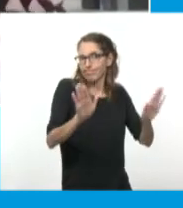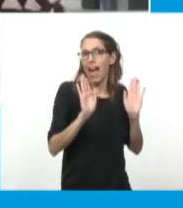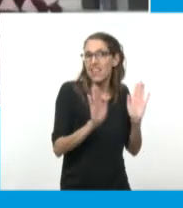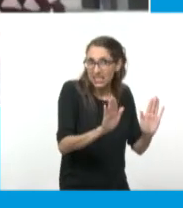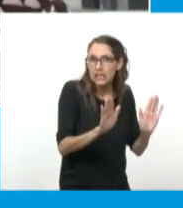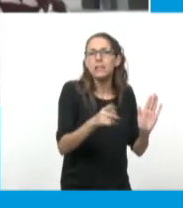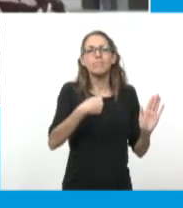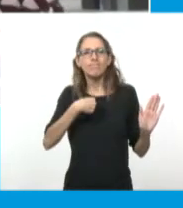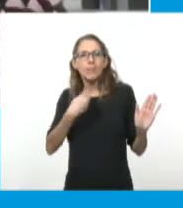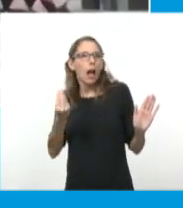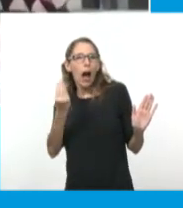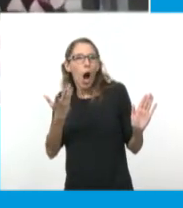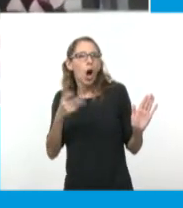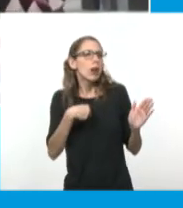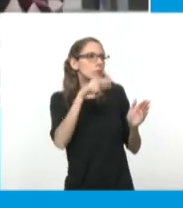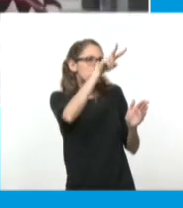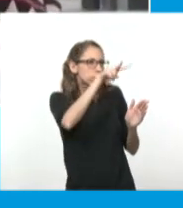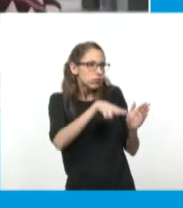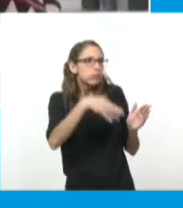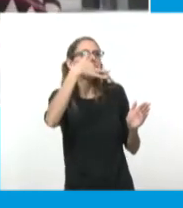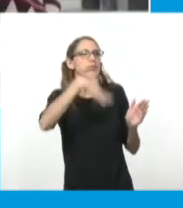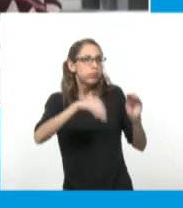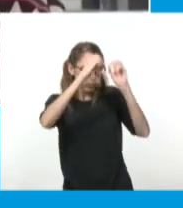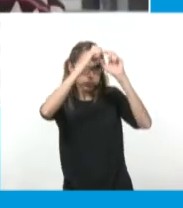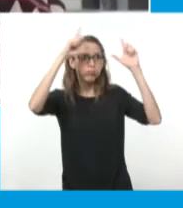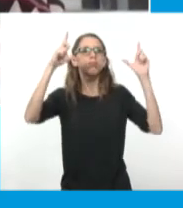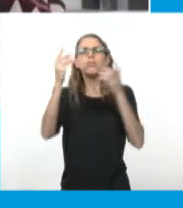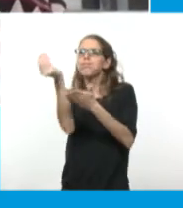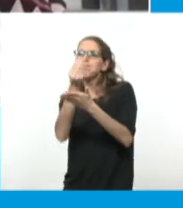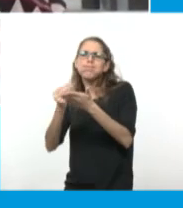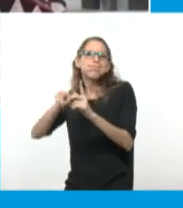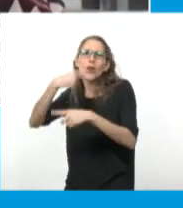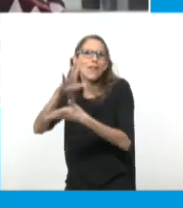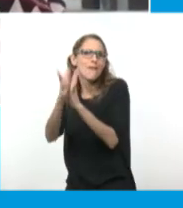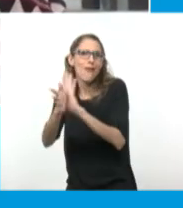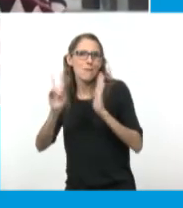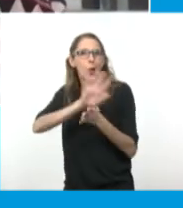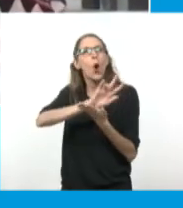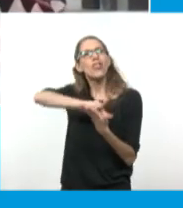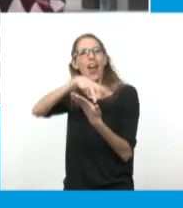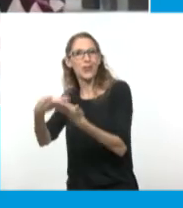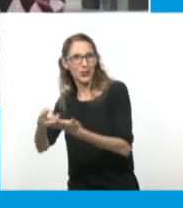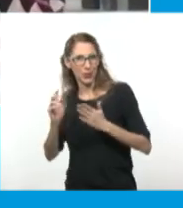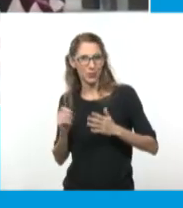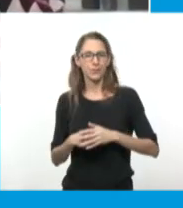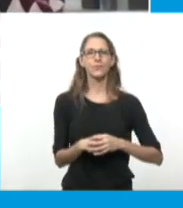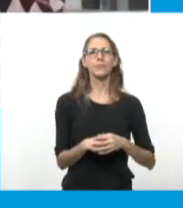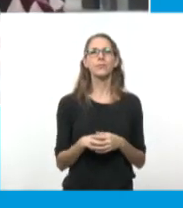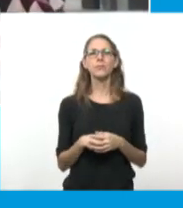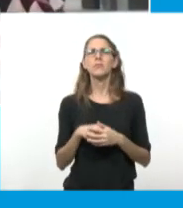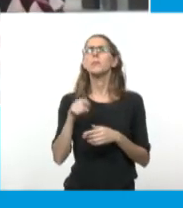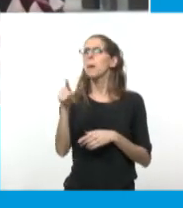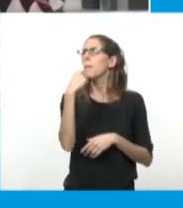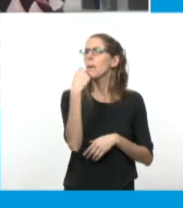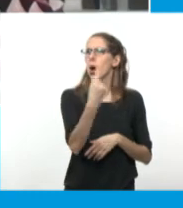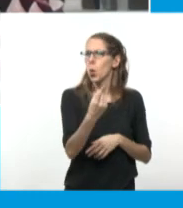que uno hace es una interpretación de eso. Ahora te hago una pregunta, Delius, ¿qué pasa? Porque vos estás hablando de tu